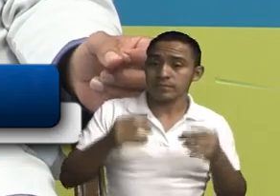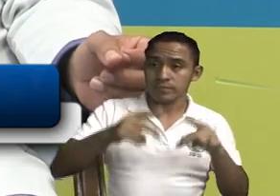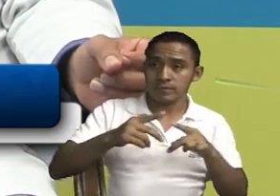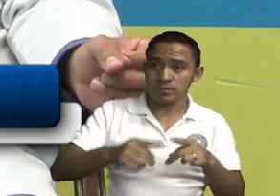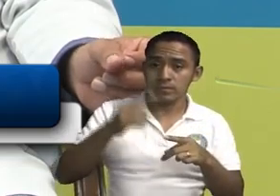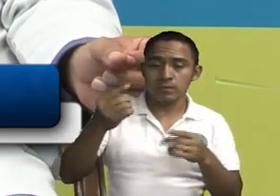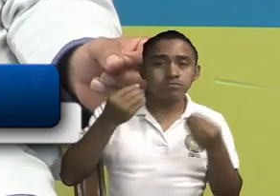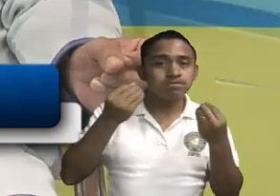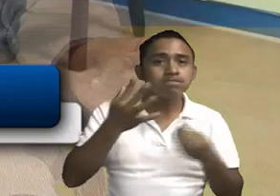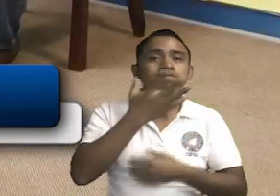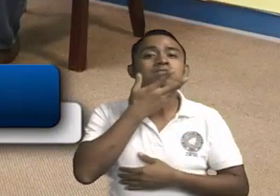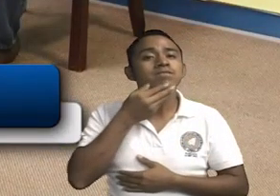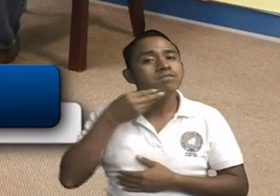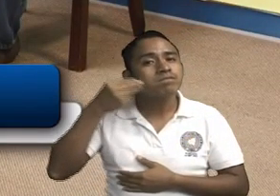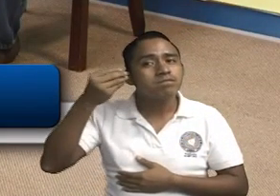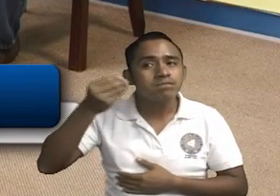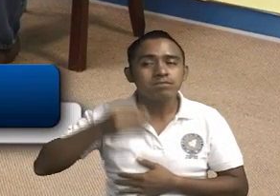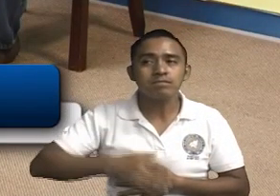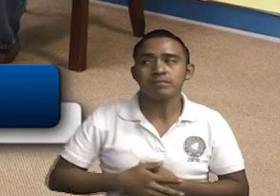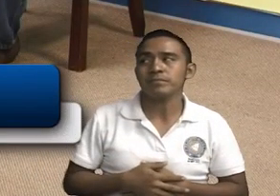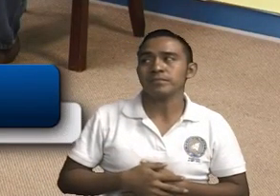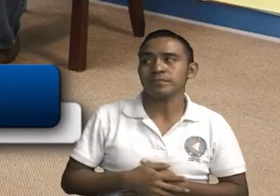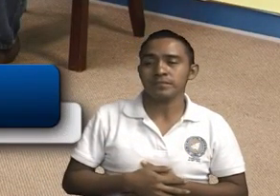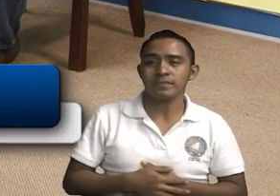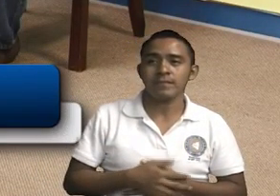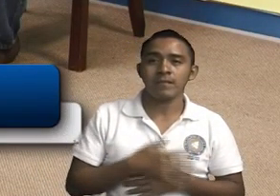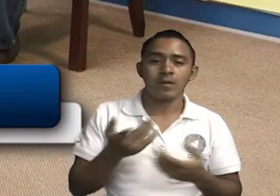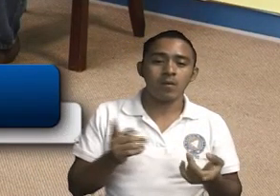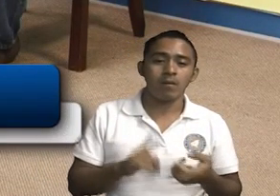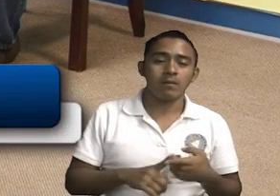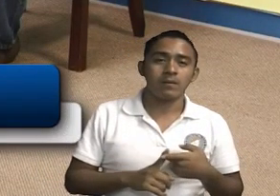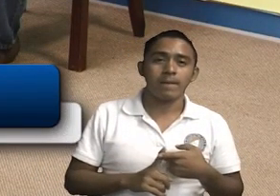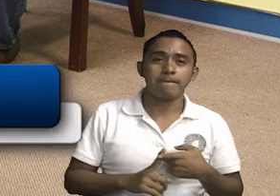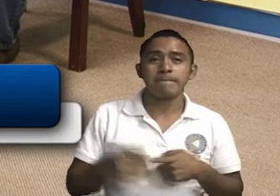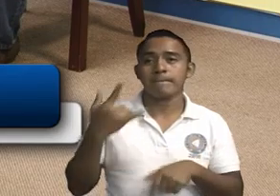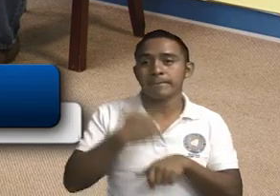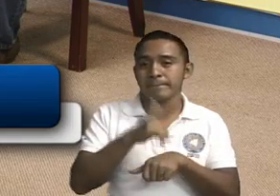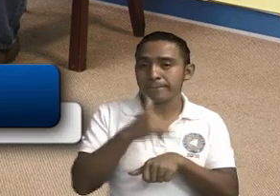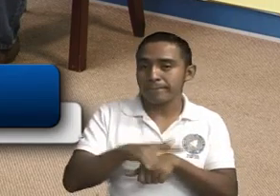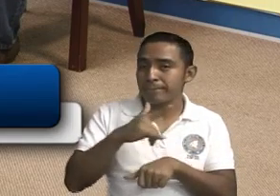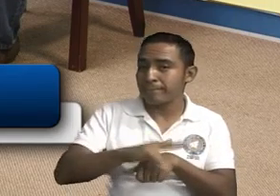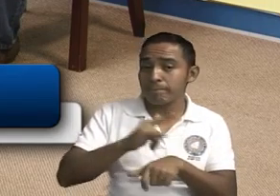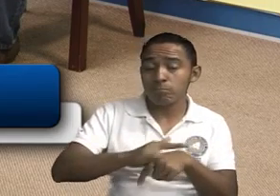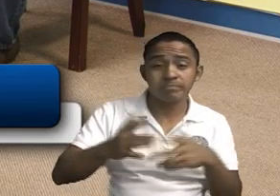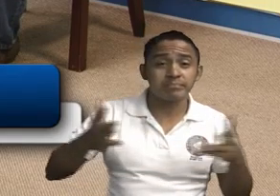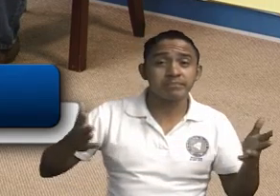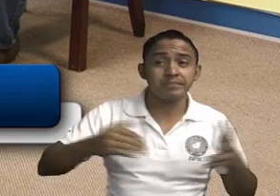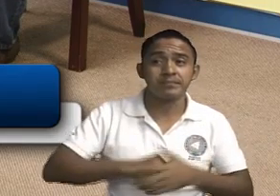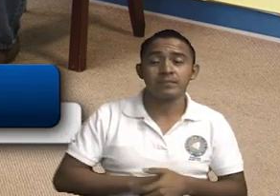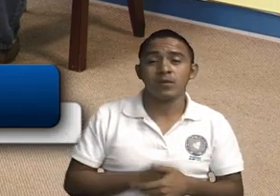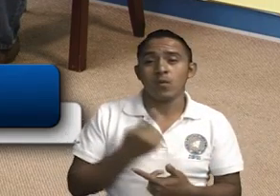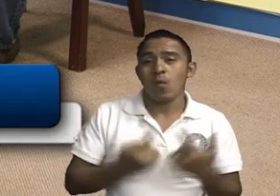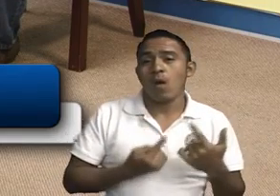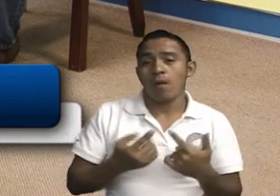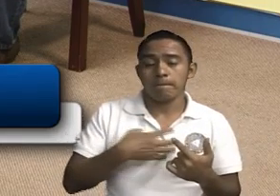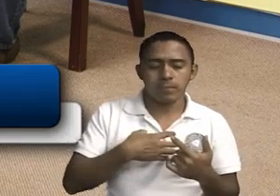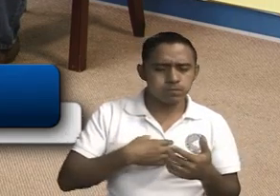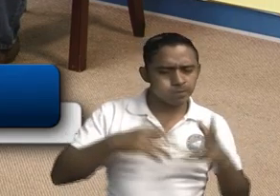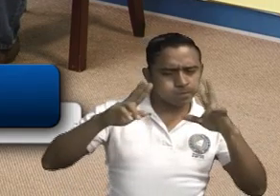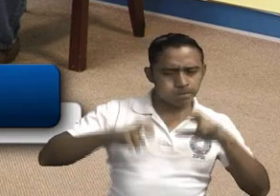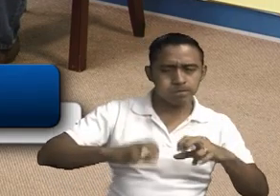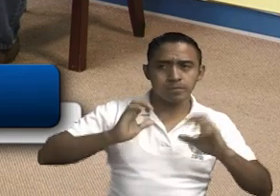que son jóvenes. Entonces, ¿qué es lo que pasa? Obviamente que la causa hay que buscarla, y orgánico,